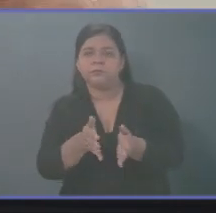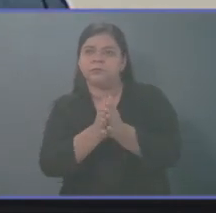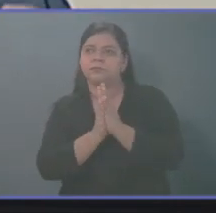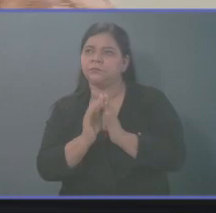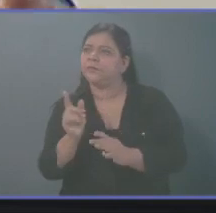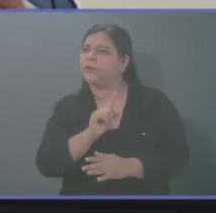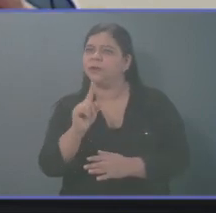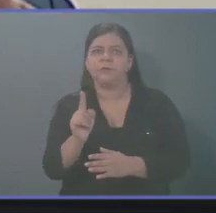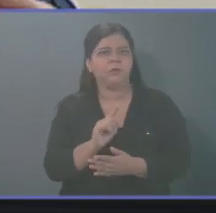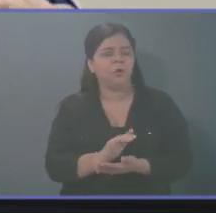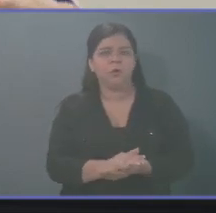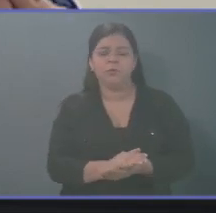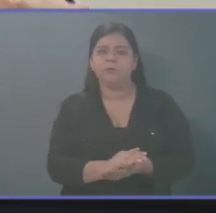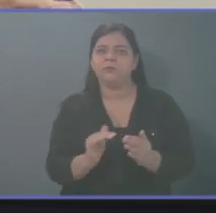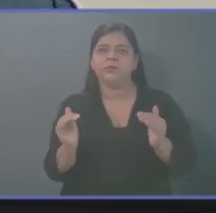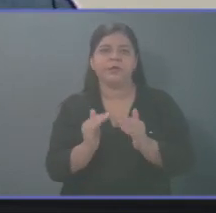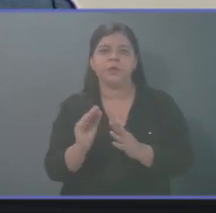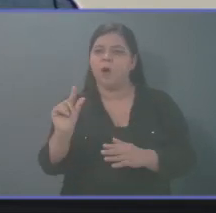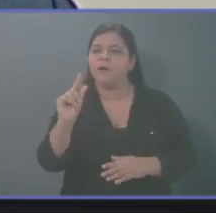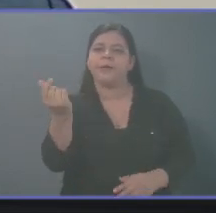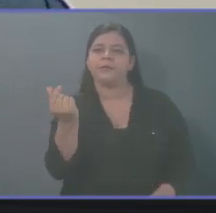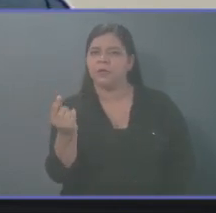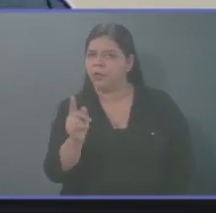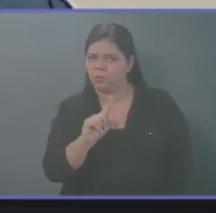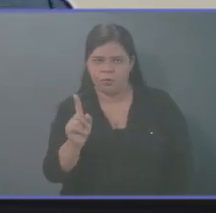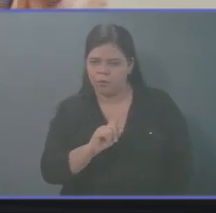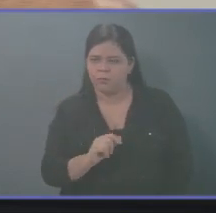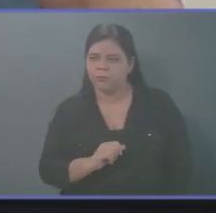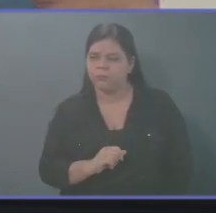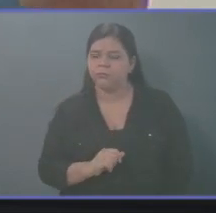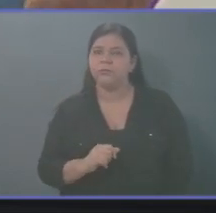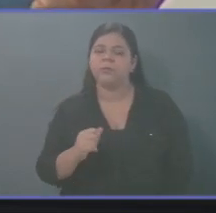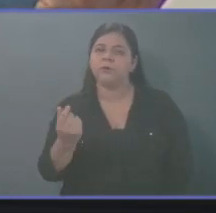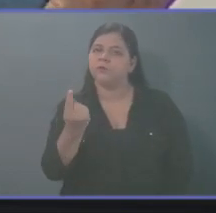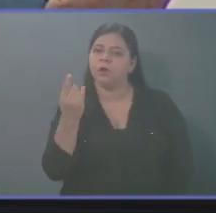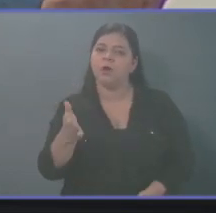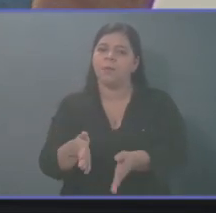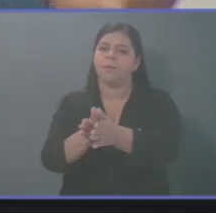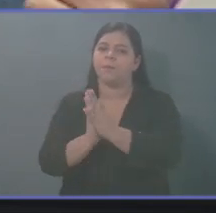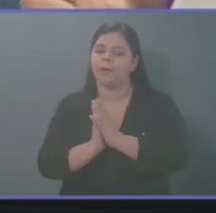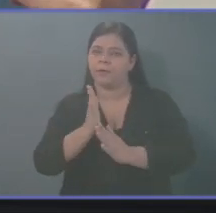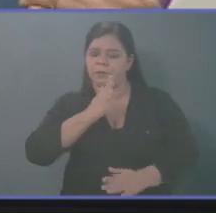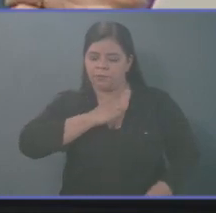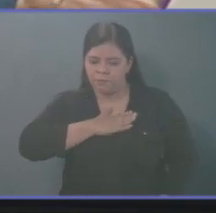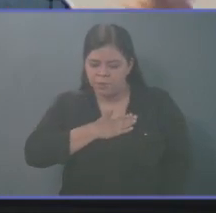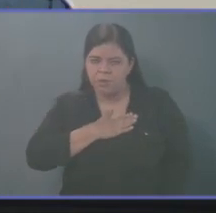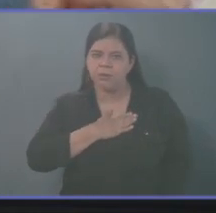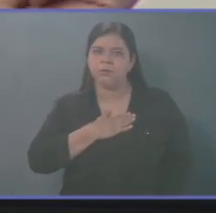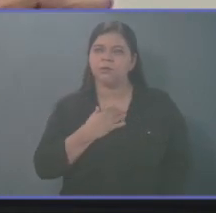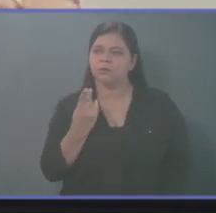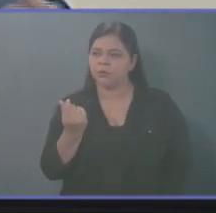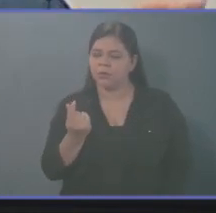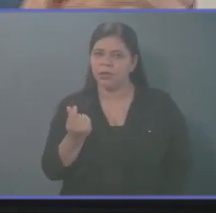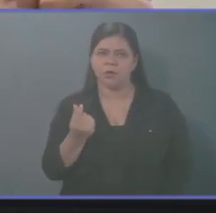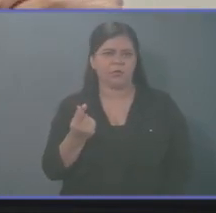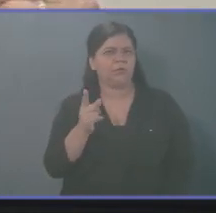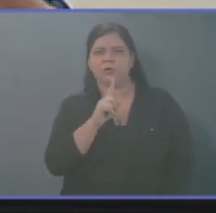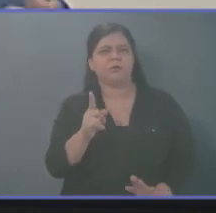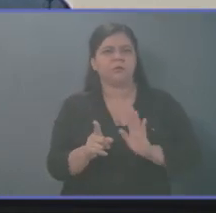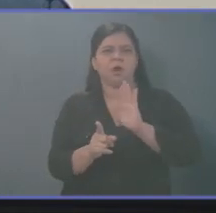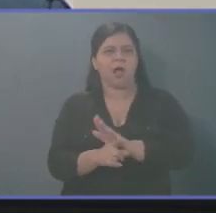que no se maneje como préstamo, sino que se pueda devolver sin